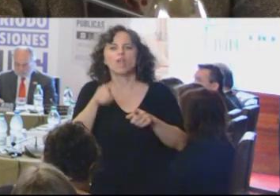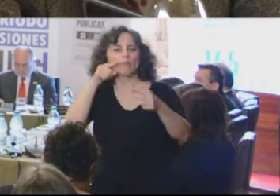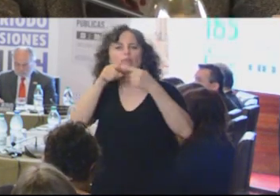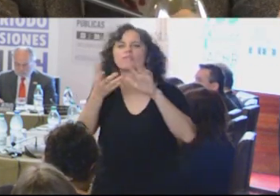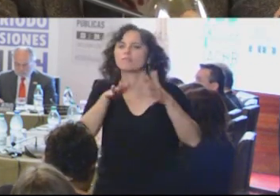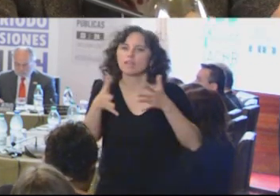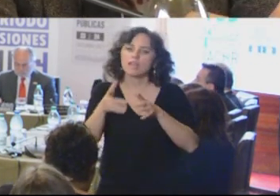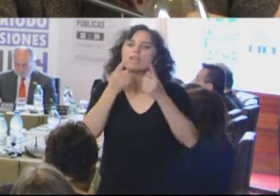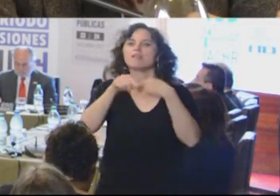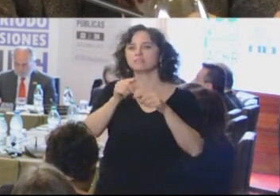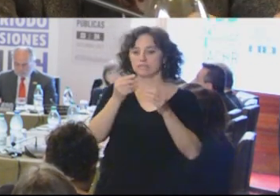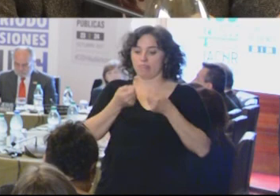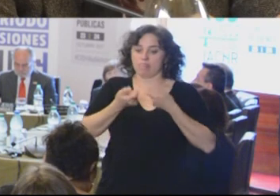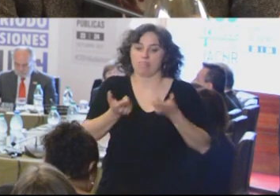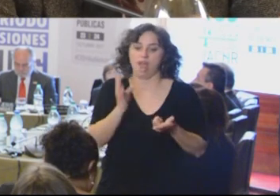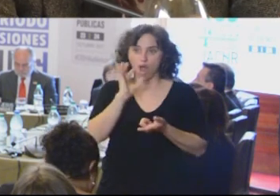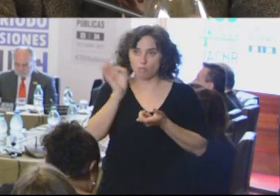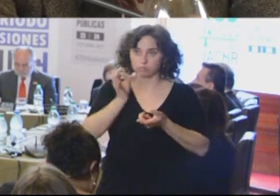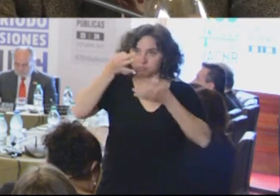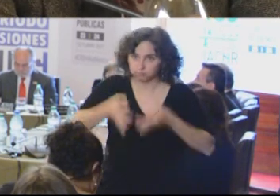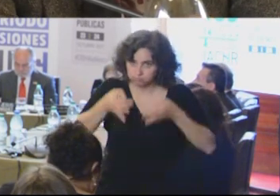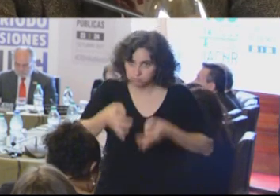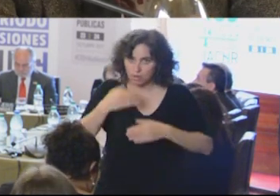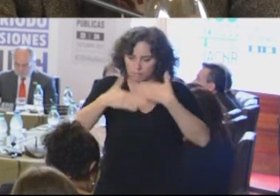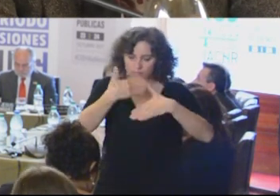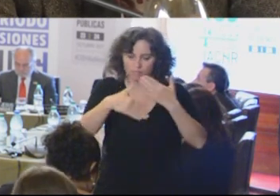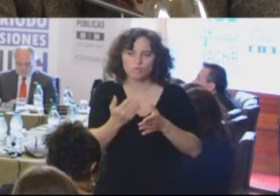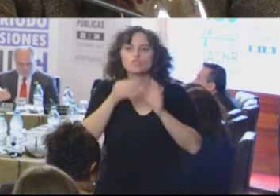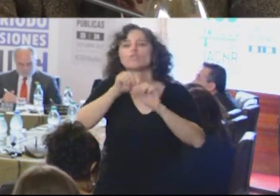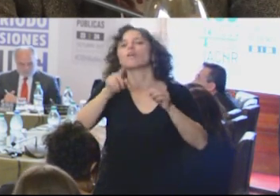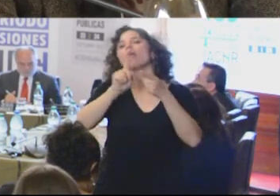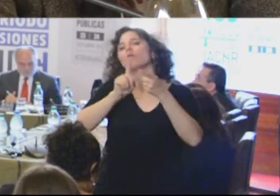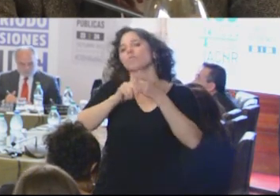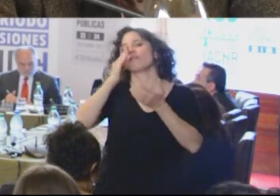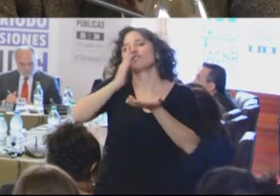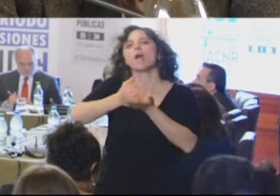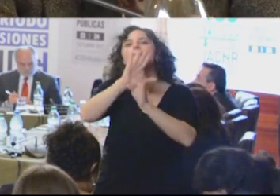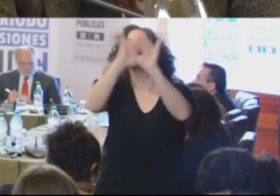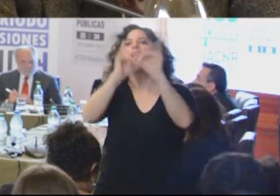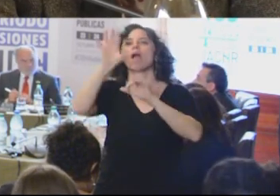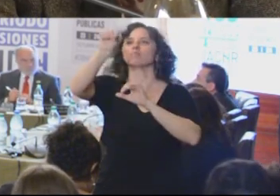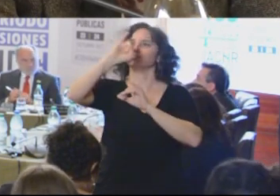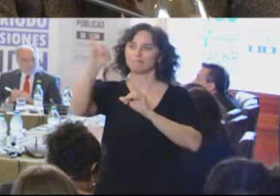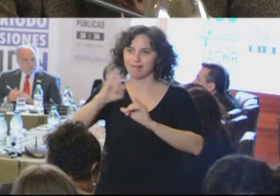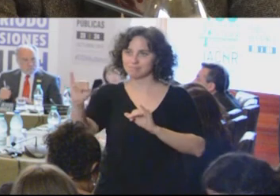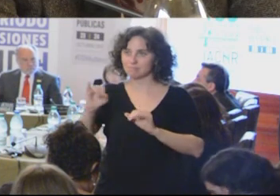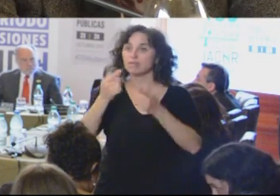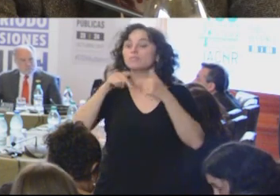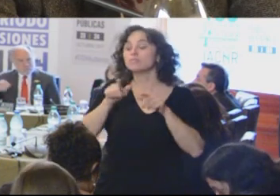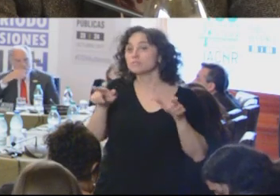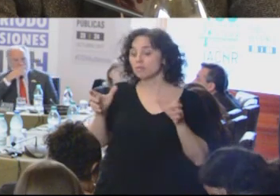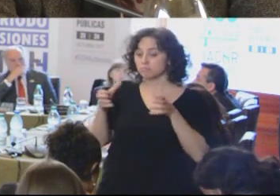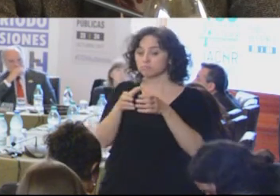facilitar y asegurar la implementación y desarrollo normativo del acuerdo final para la paz visto en su conjunto